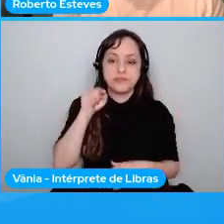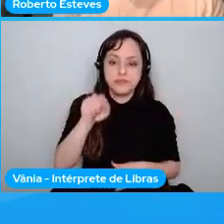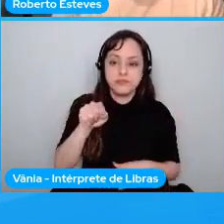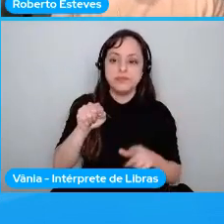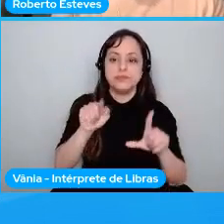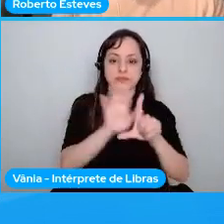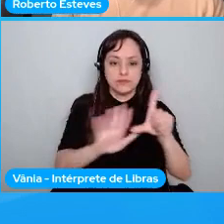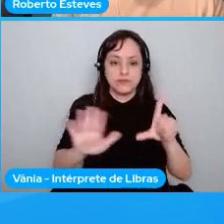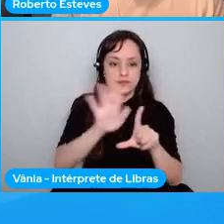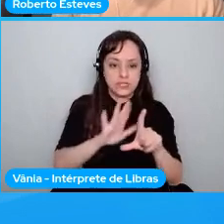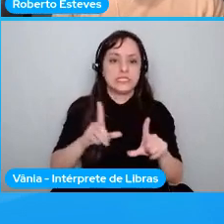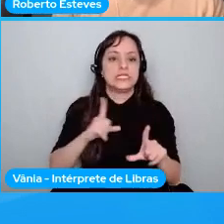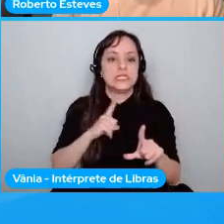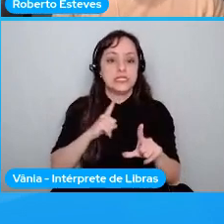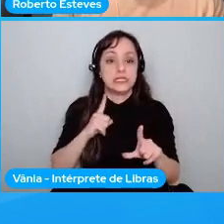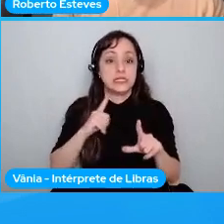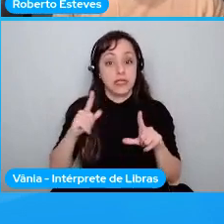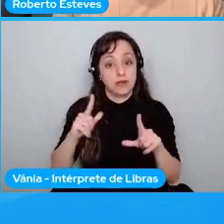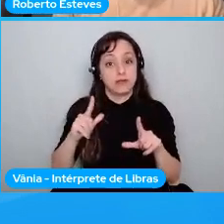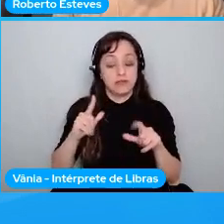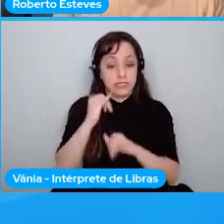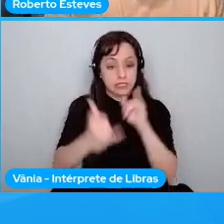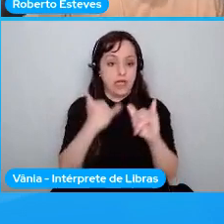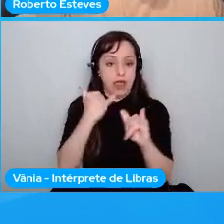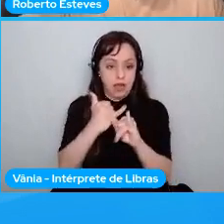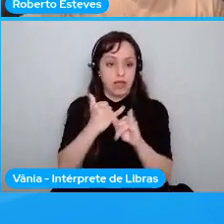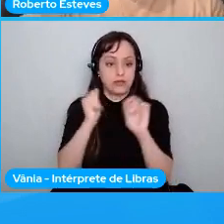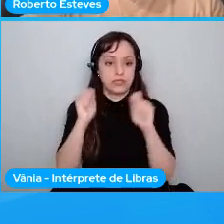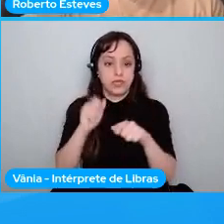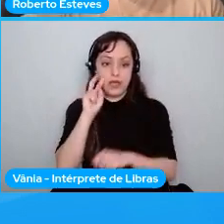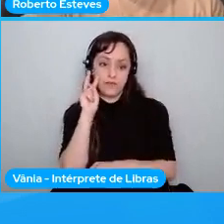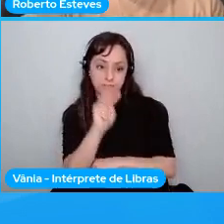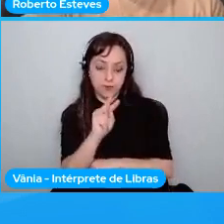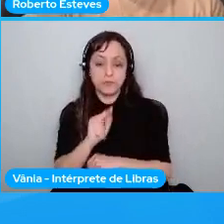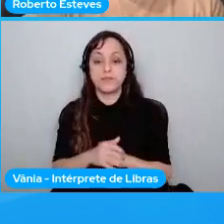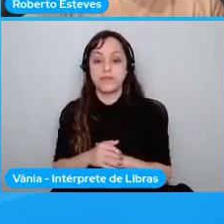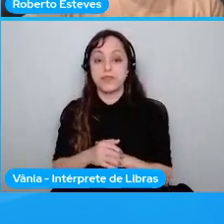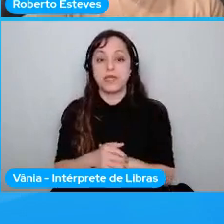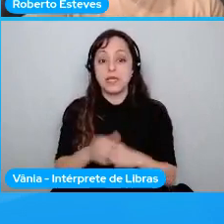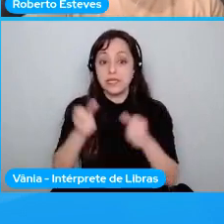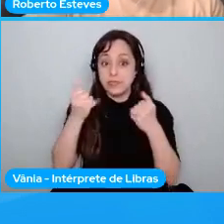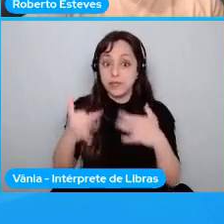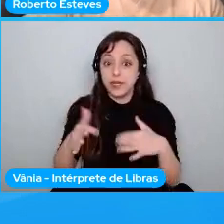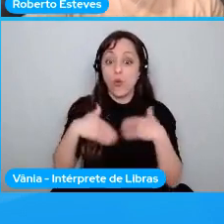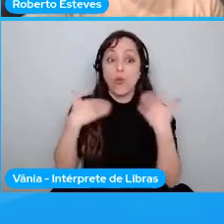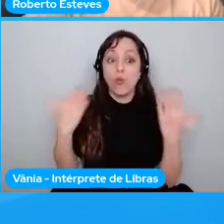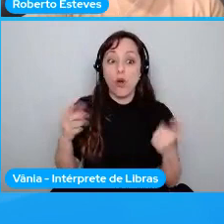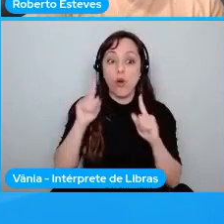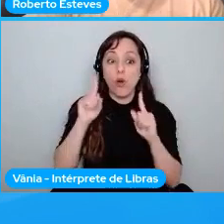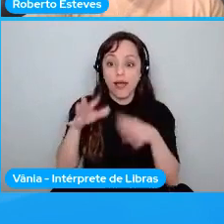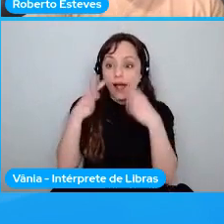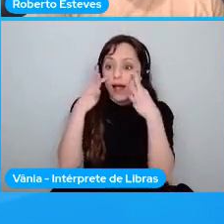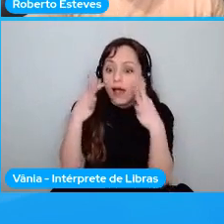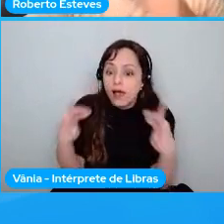presentación, nos habla de cómo o cuáles son las banderas rojas que nosotros